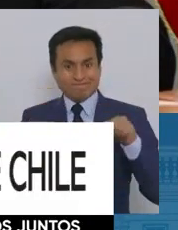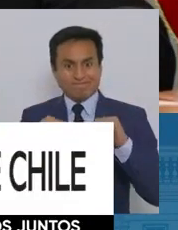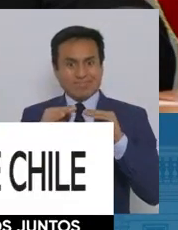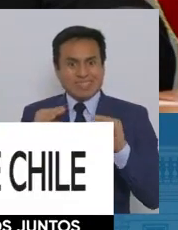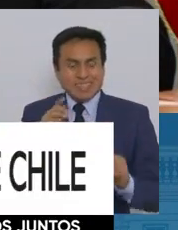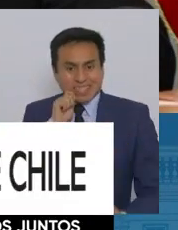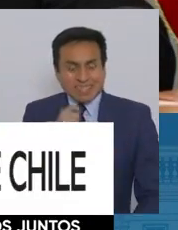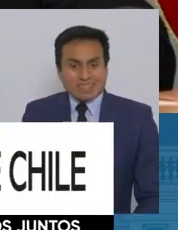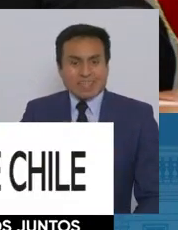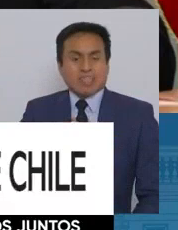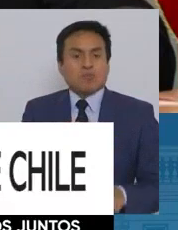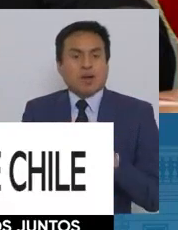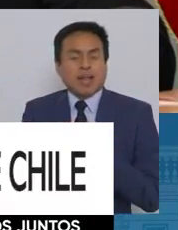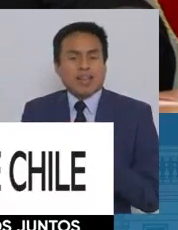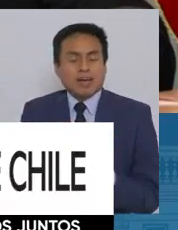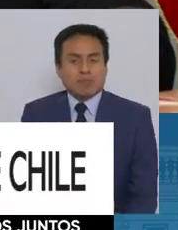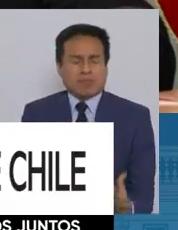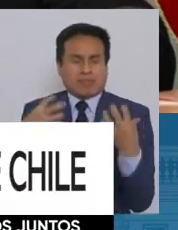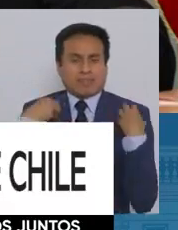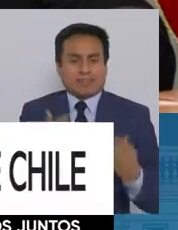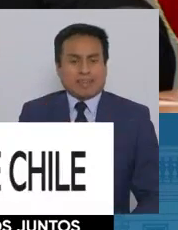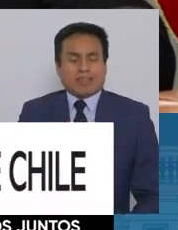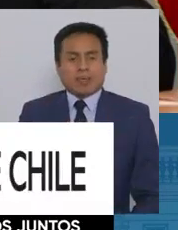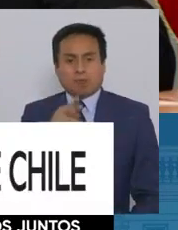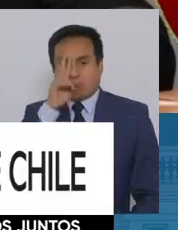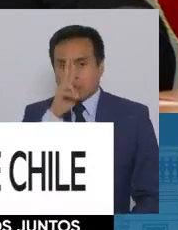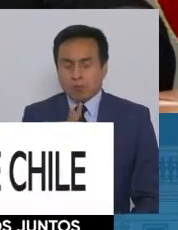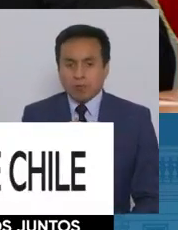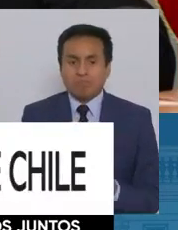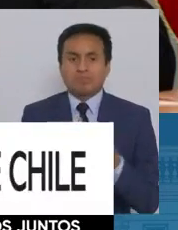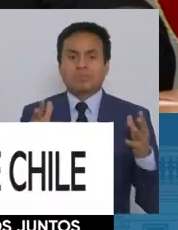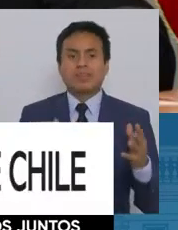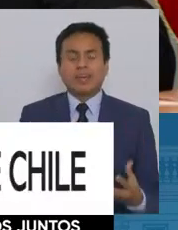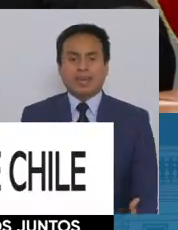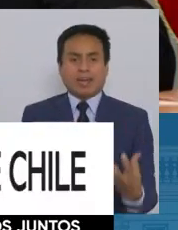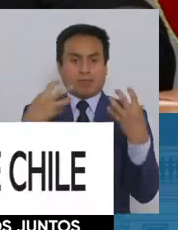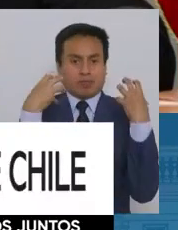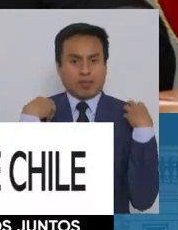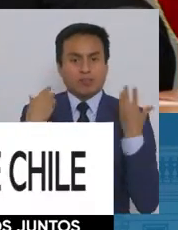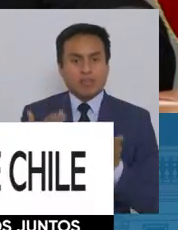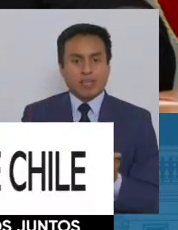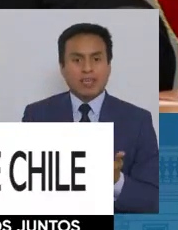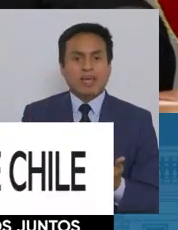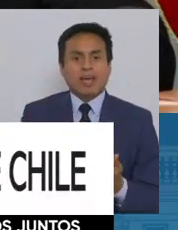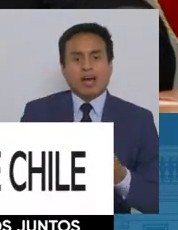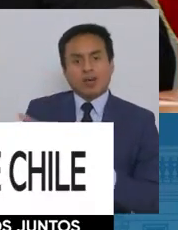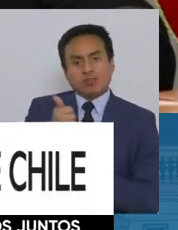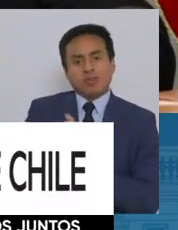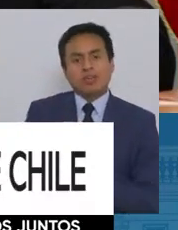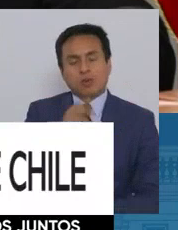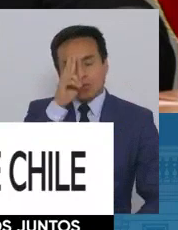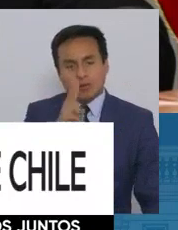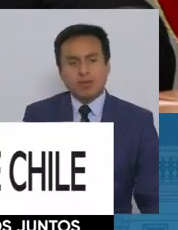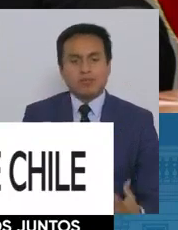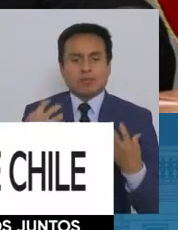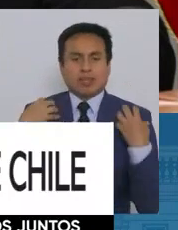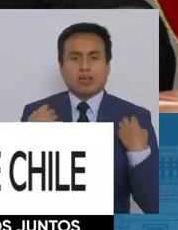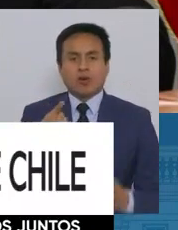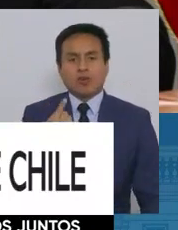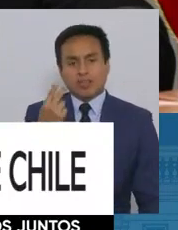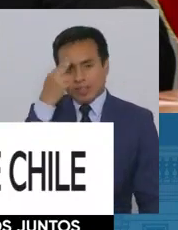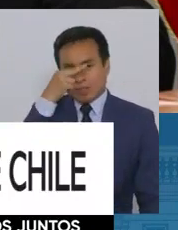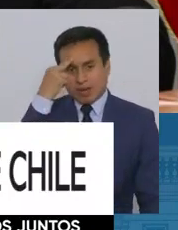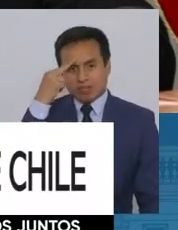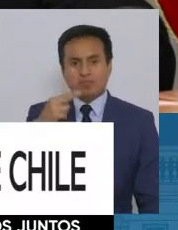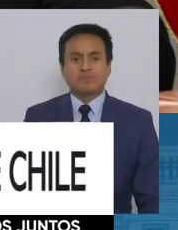uno siente una gran responsabilidad. Es un gran honor y una gran responsabilidad. A usted le va a tocar asumir ese honor y esa responsabilidad a partir del 11 de